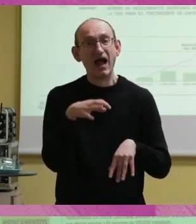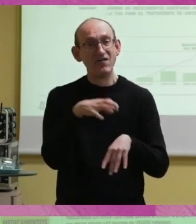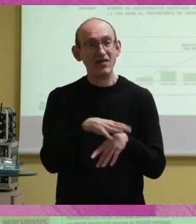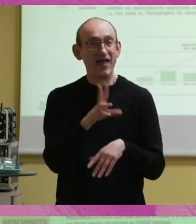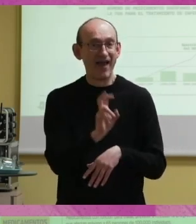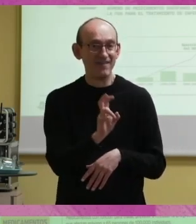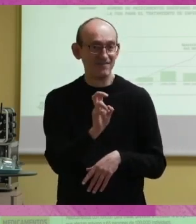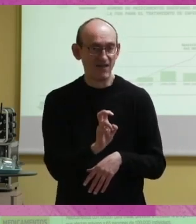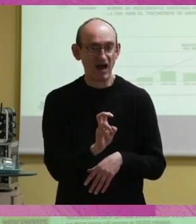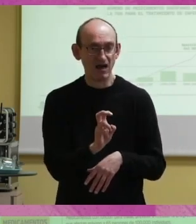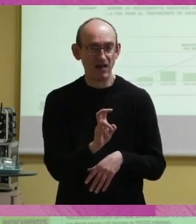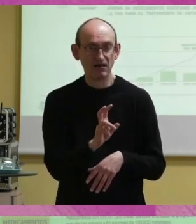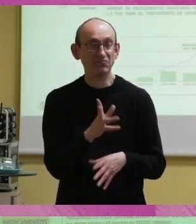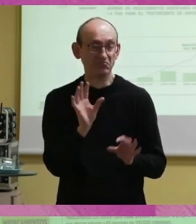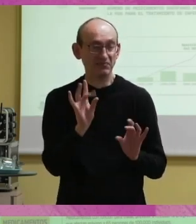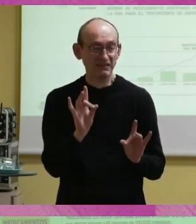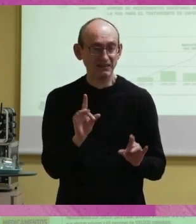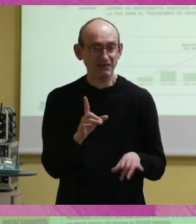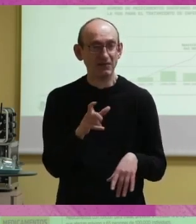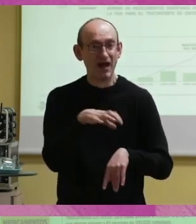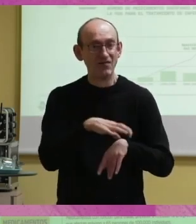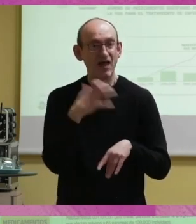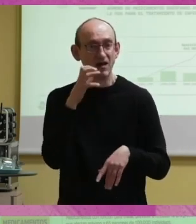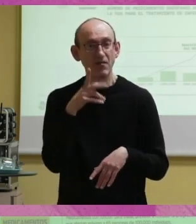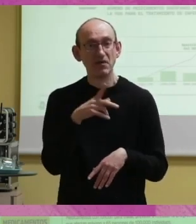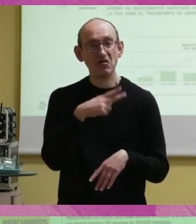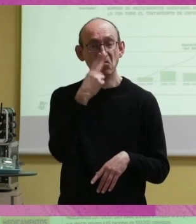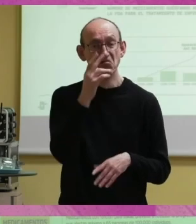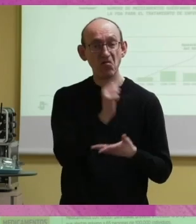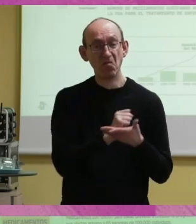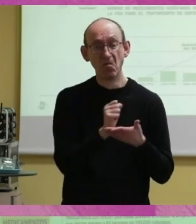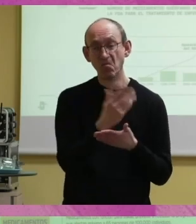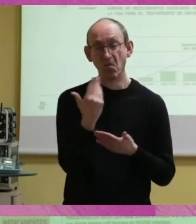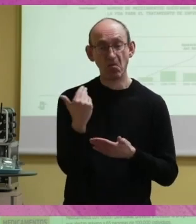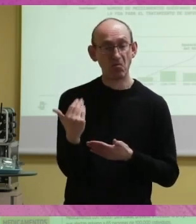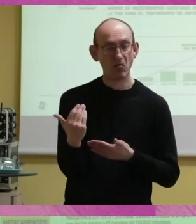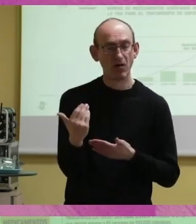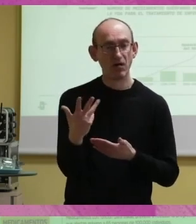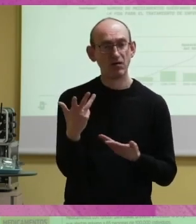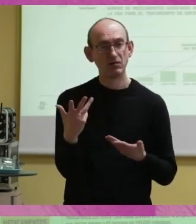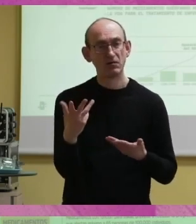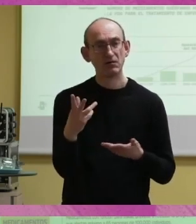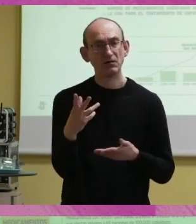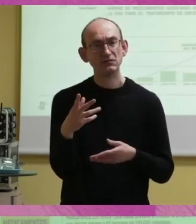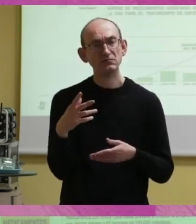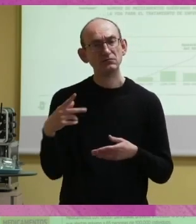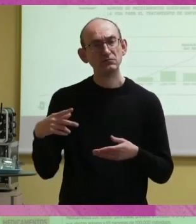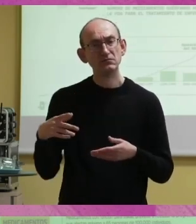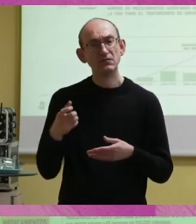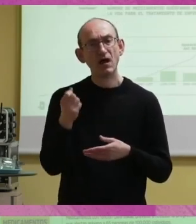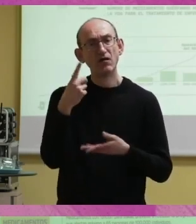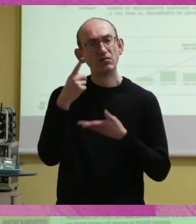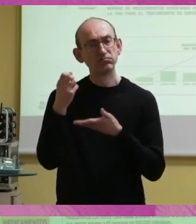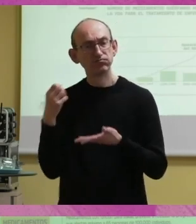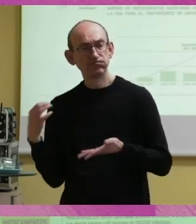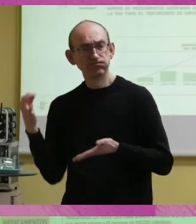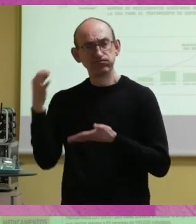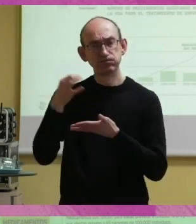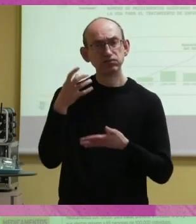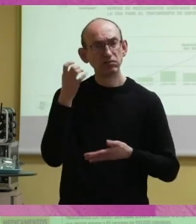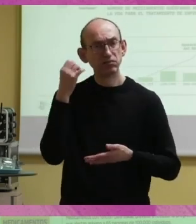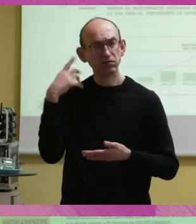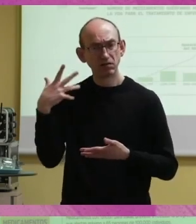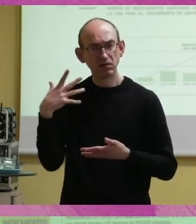enfermedades raras y que no hay interés farmacéutico. Entonces lo que hacemos es reposicionarlos y utilizarlos para